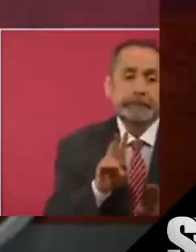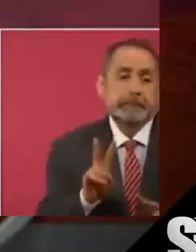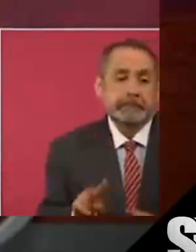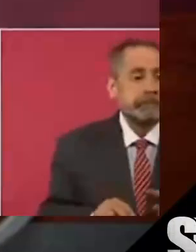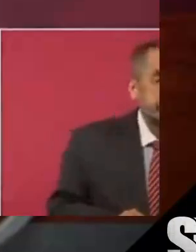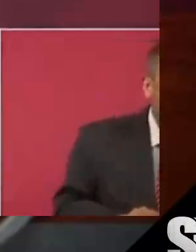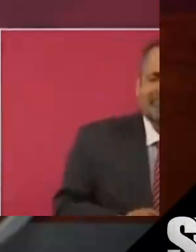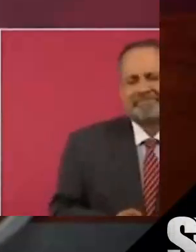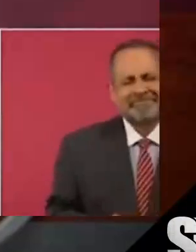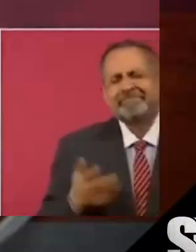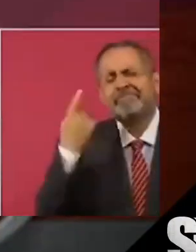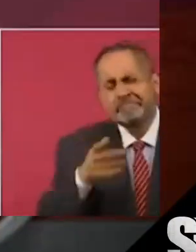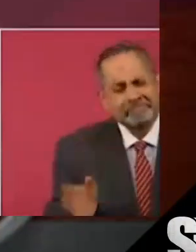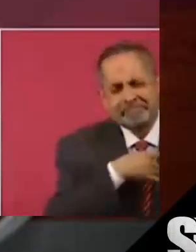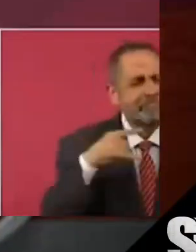que la hipocresía.